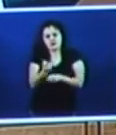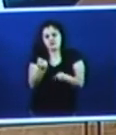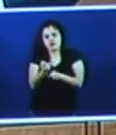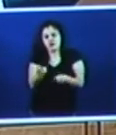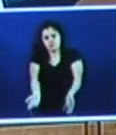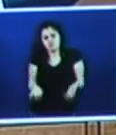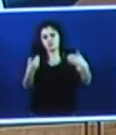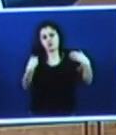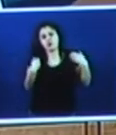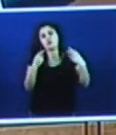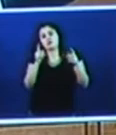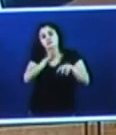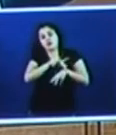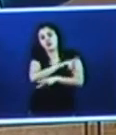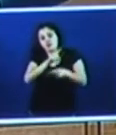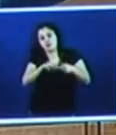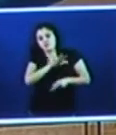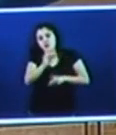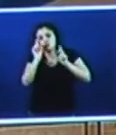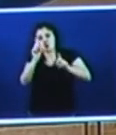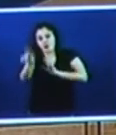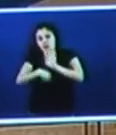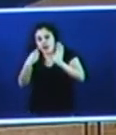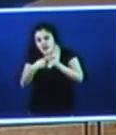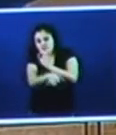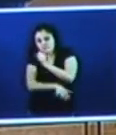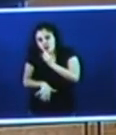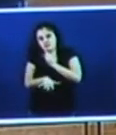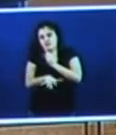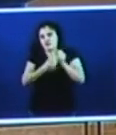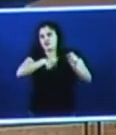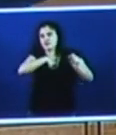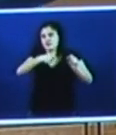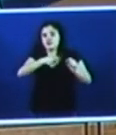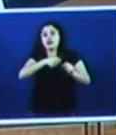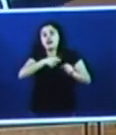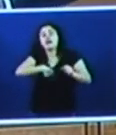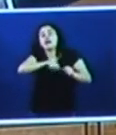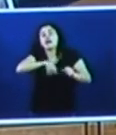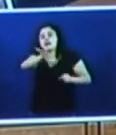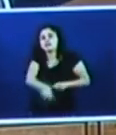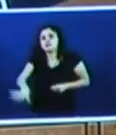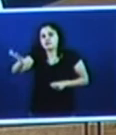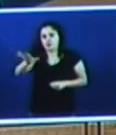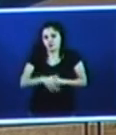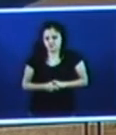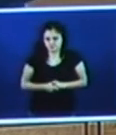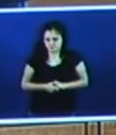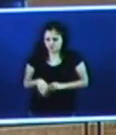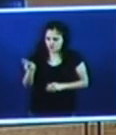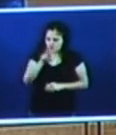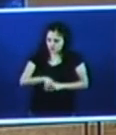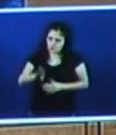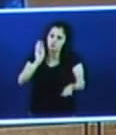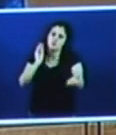competencias na educación, legislación básica do Estado. Señoría, volvo reiterar vostedes que a veces invocan a